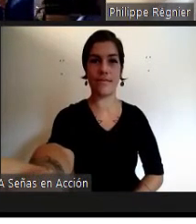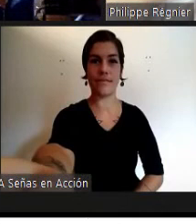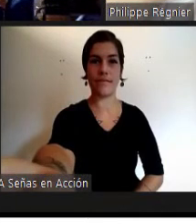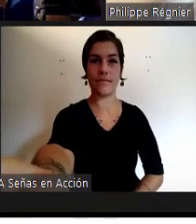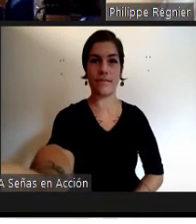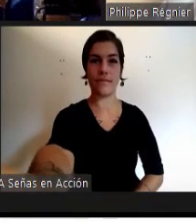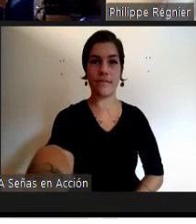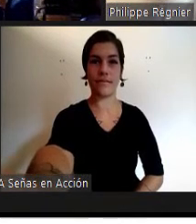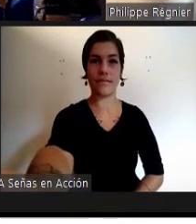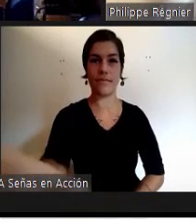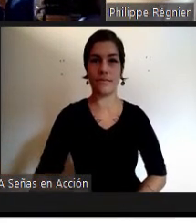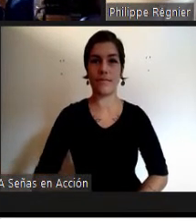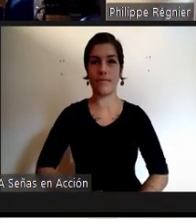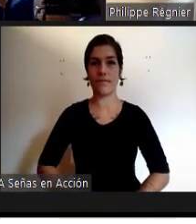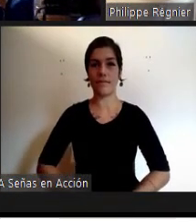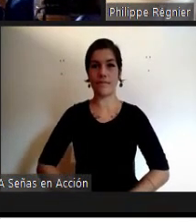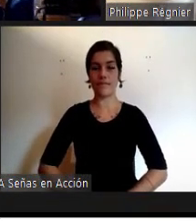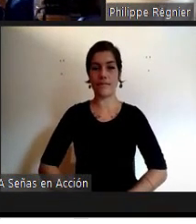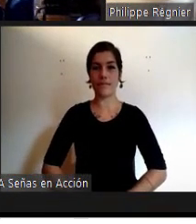aire.